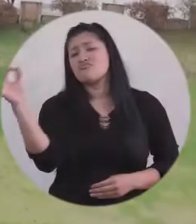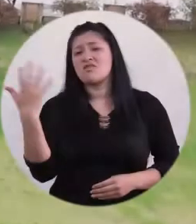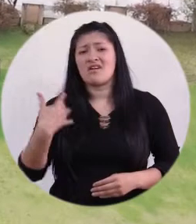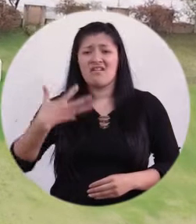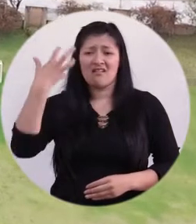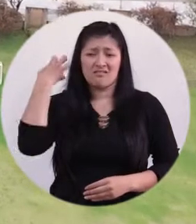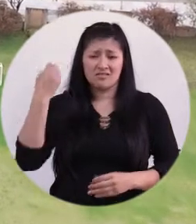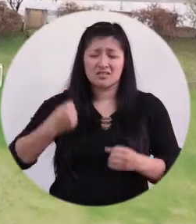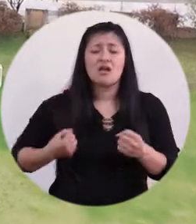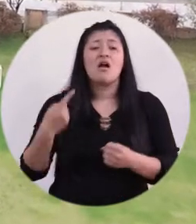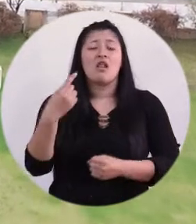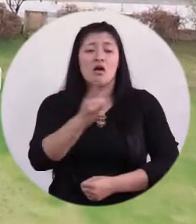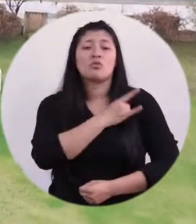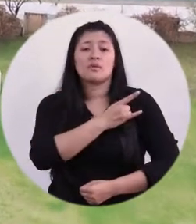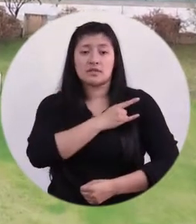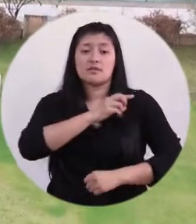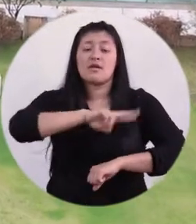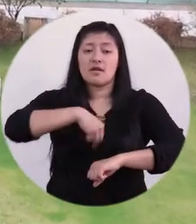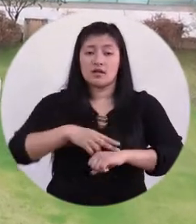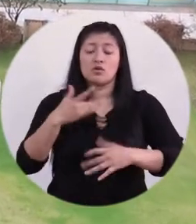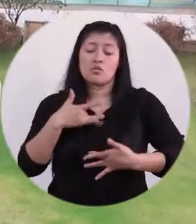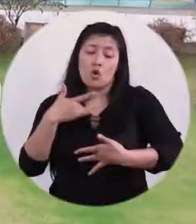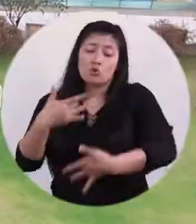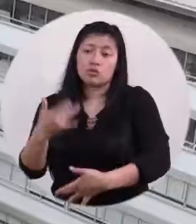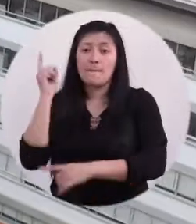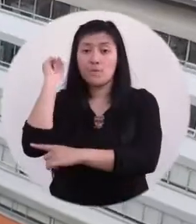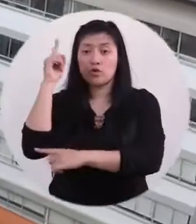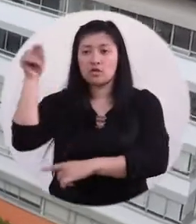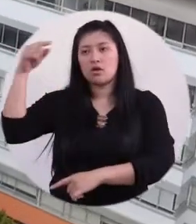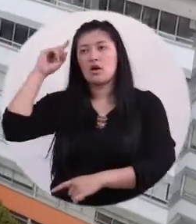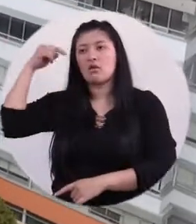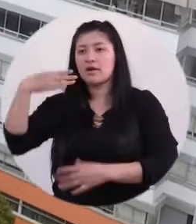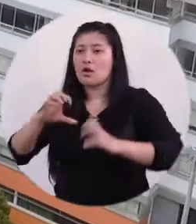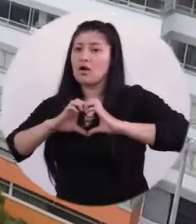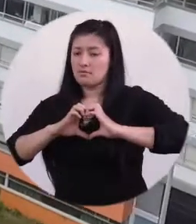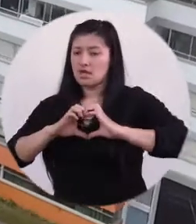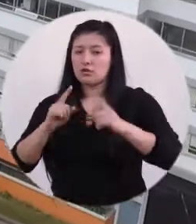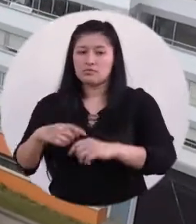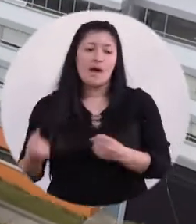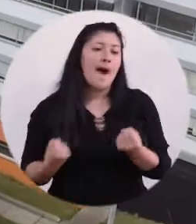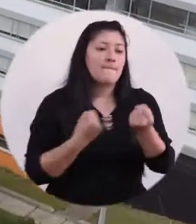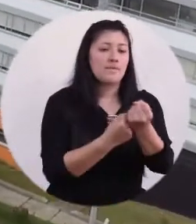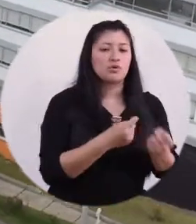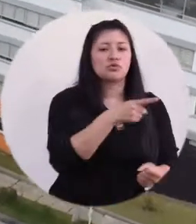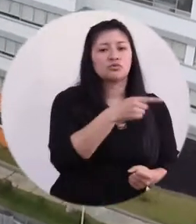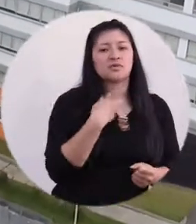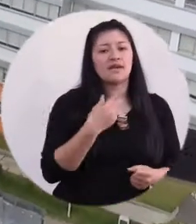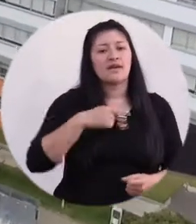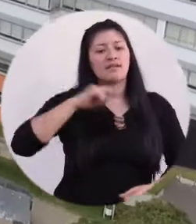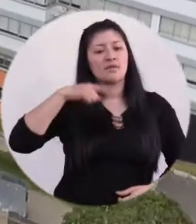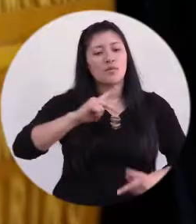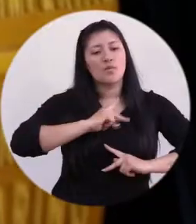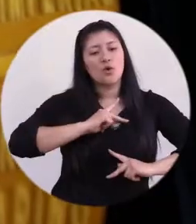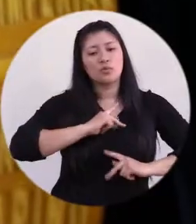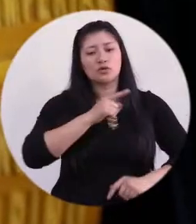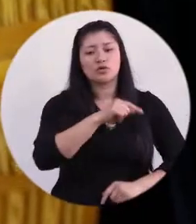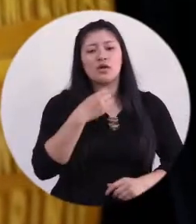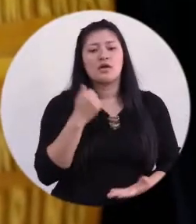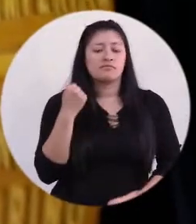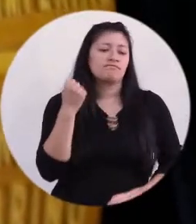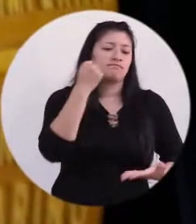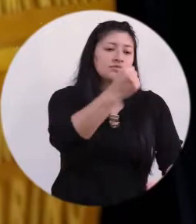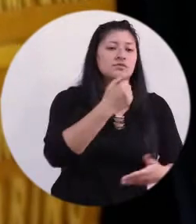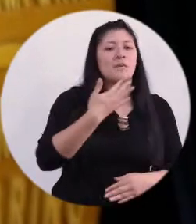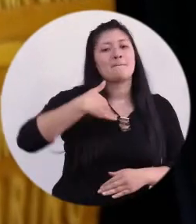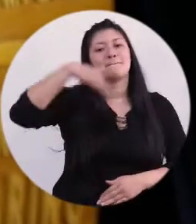como nunca antes en la historia la universidad de nariño gracias a la voluntad política del gobernador camilo romero recibirá como apoyo